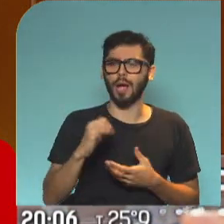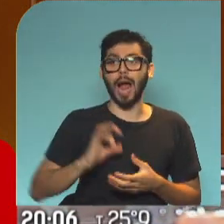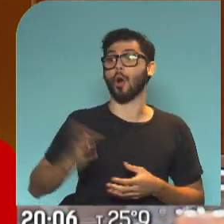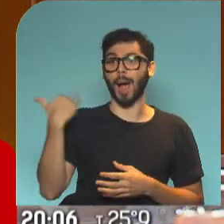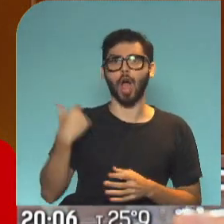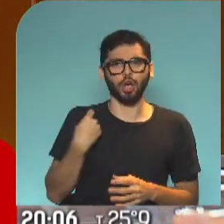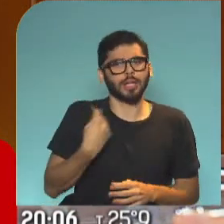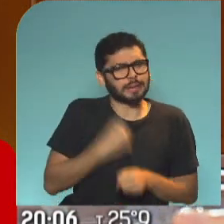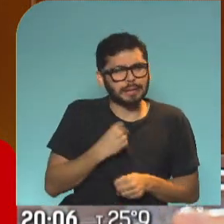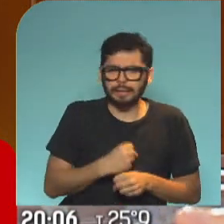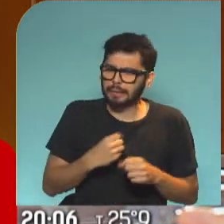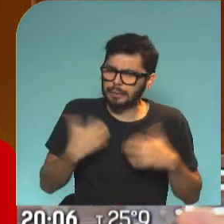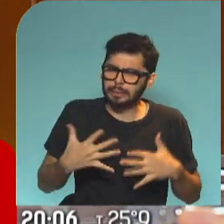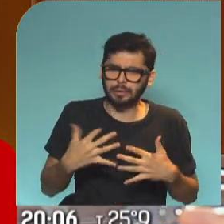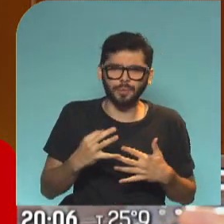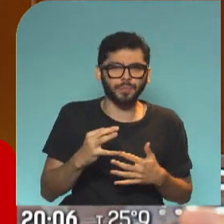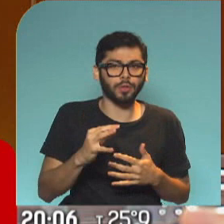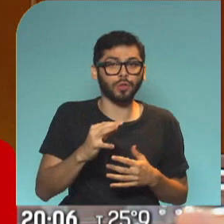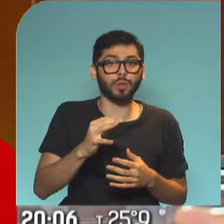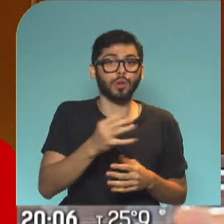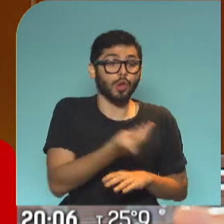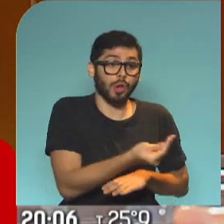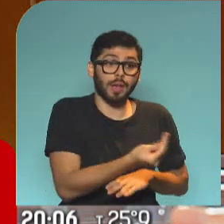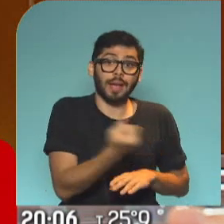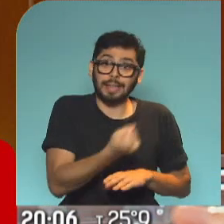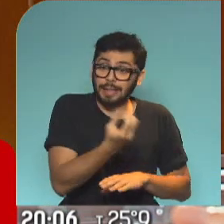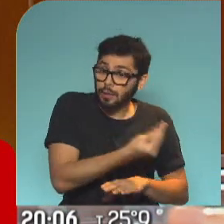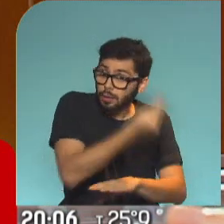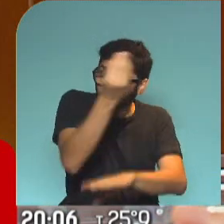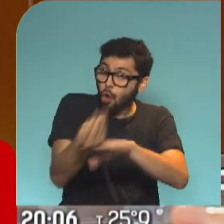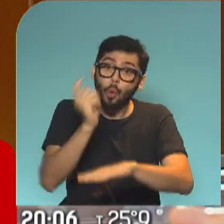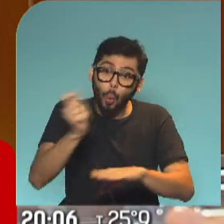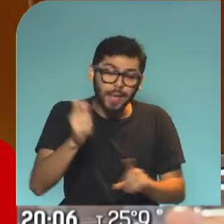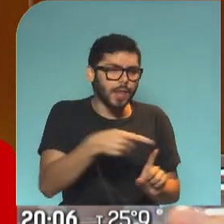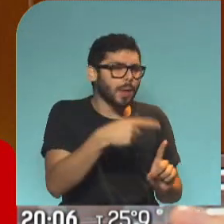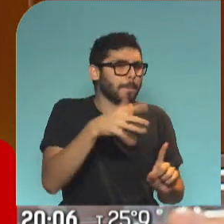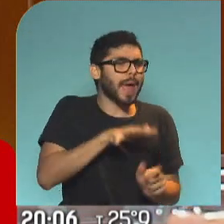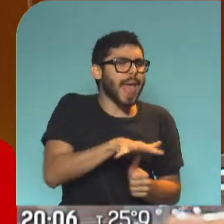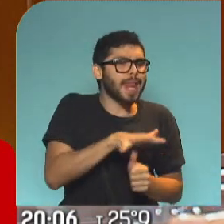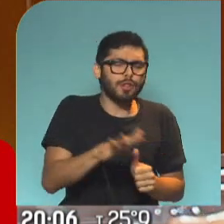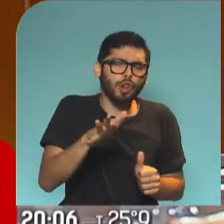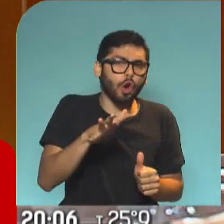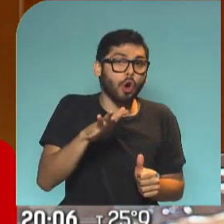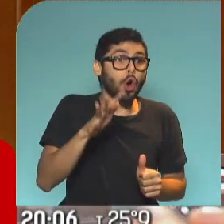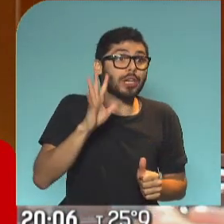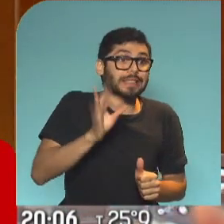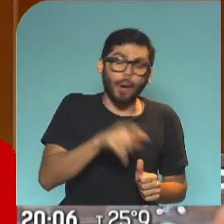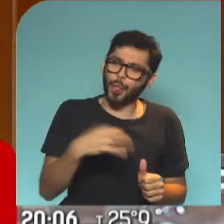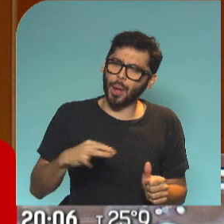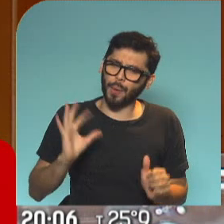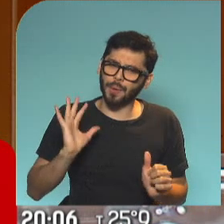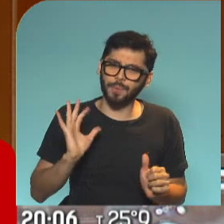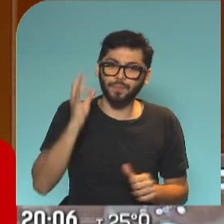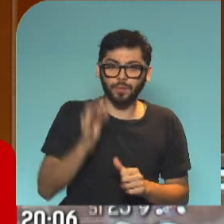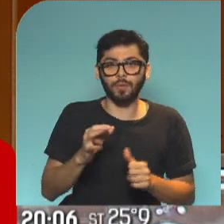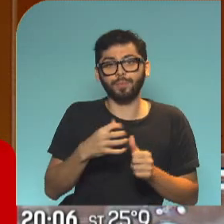elegir aspirantes a la magistratura con perspectiva de género esto es algo que desde la comisión de selección que preside